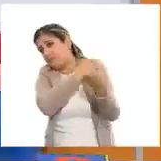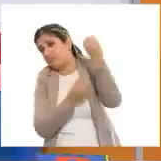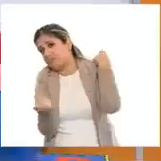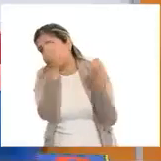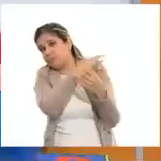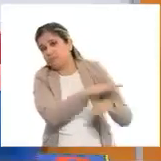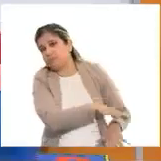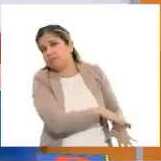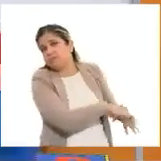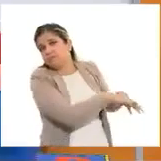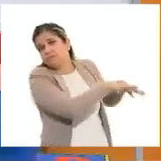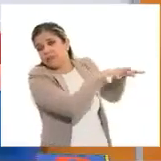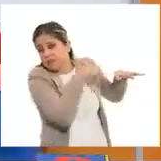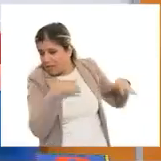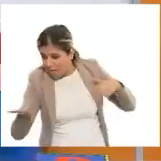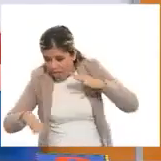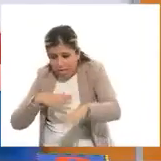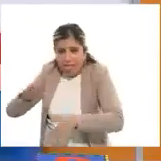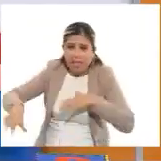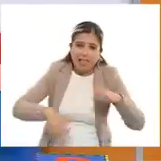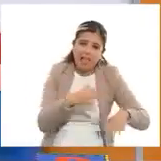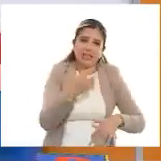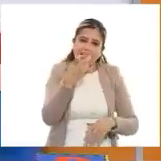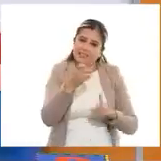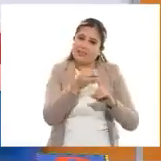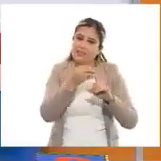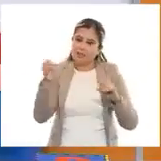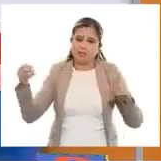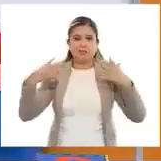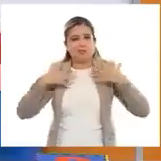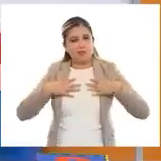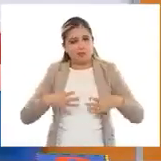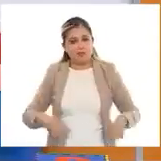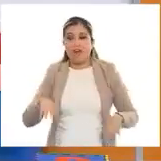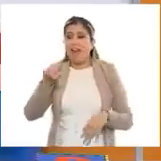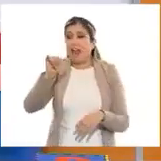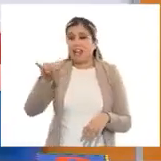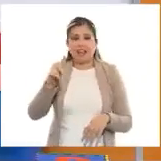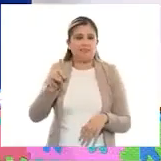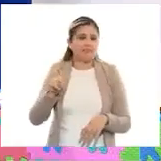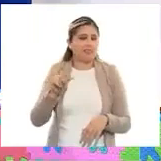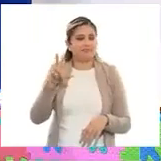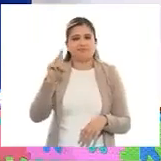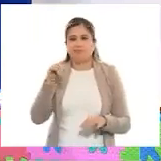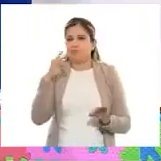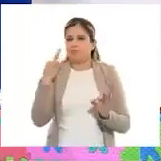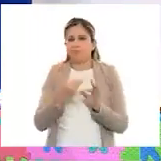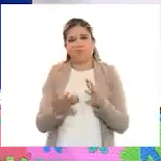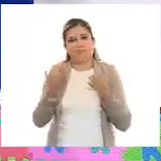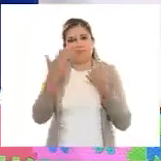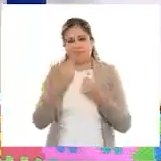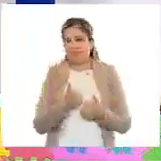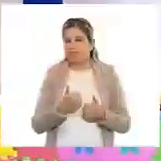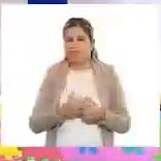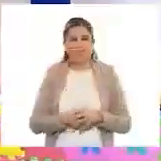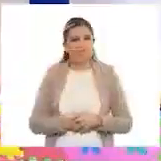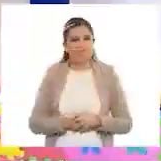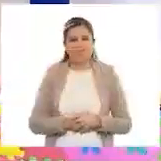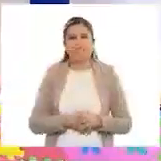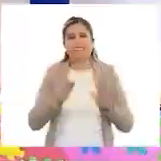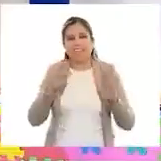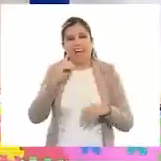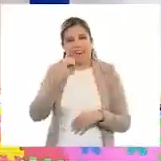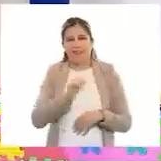es importante que tengamos la ropa ordenada. Por lo tanto, vimos que Alejandra no está cumpliendo con lo que le corresponde. No. Muy bien, vamos a ver